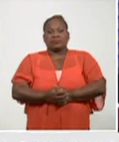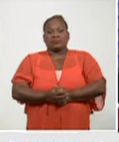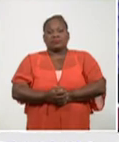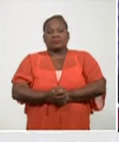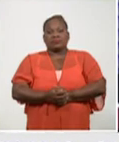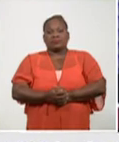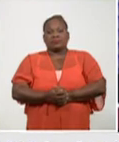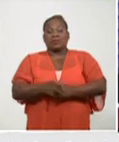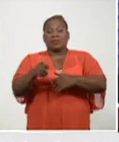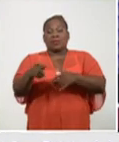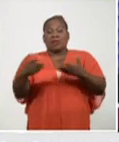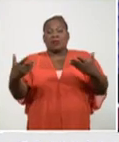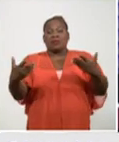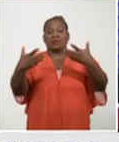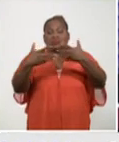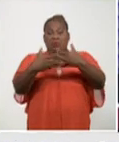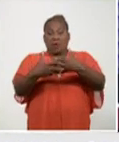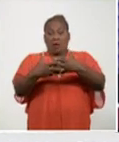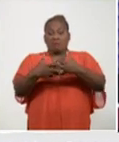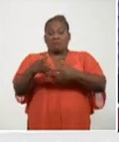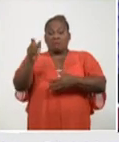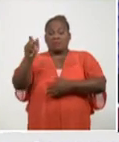vinculados con viajeros internacionales.